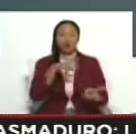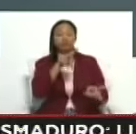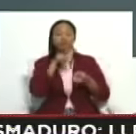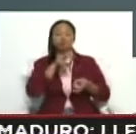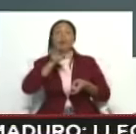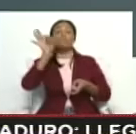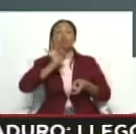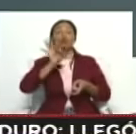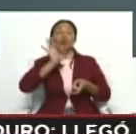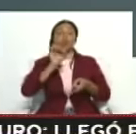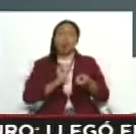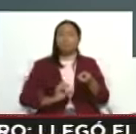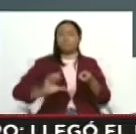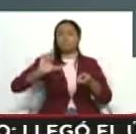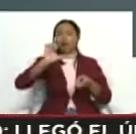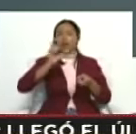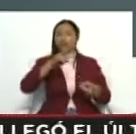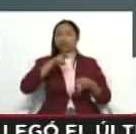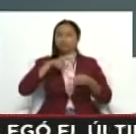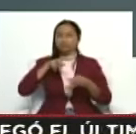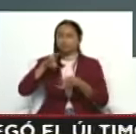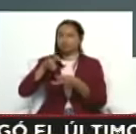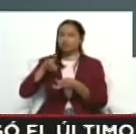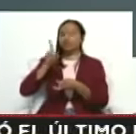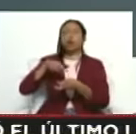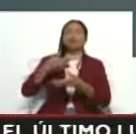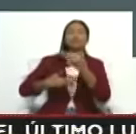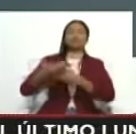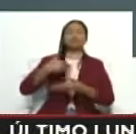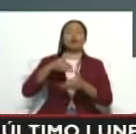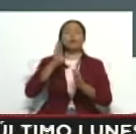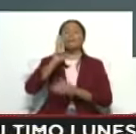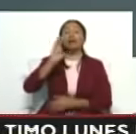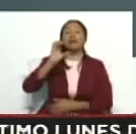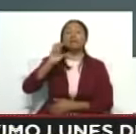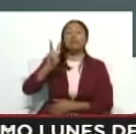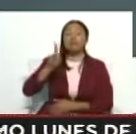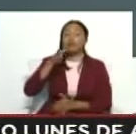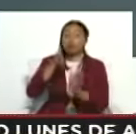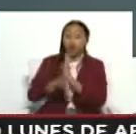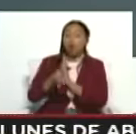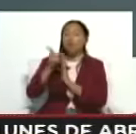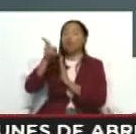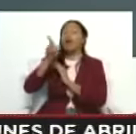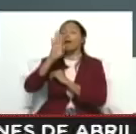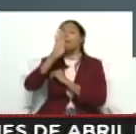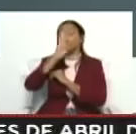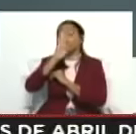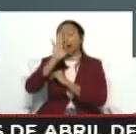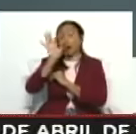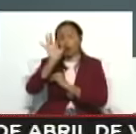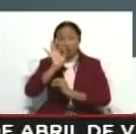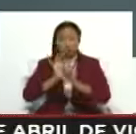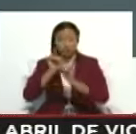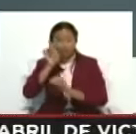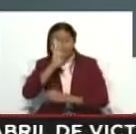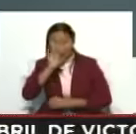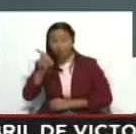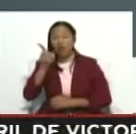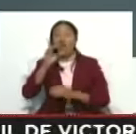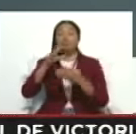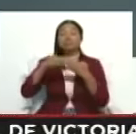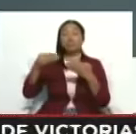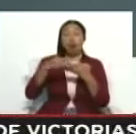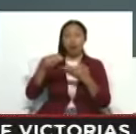todo el proceso de comercialización, se solicitaban divisas para garantizar acceso a los contratos, los fondos públicos robados se utilizaban para la